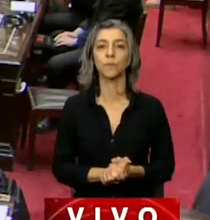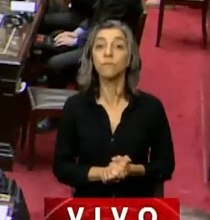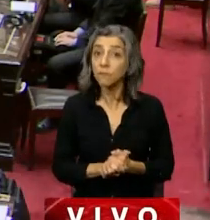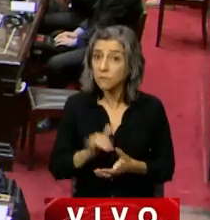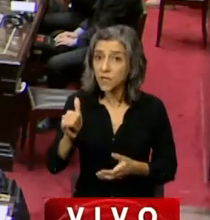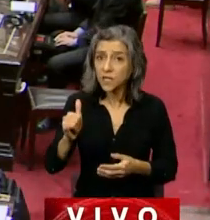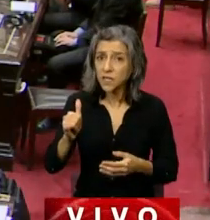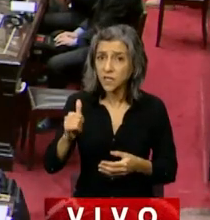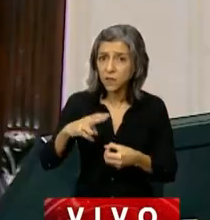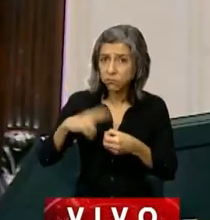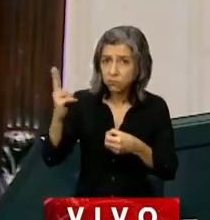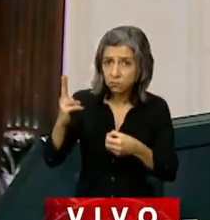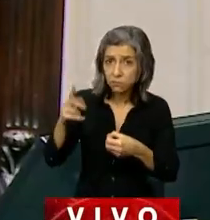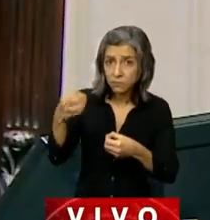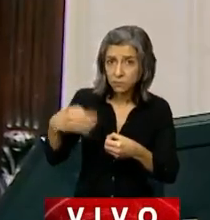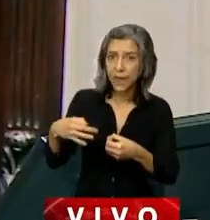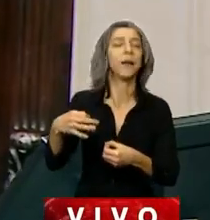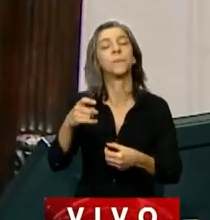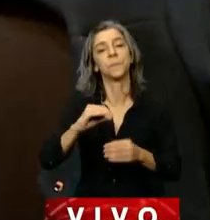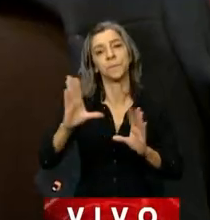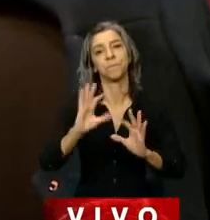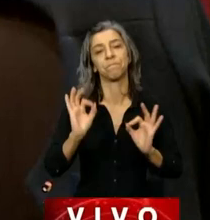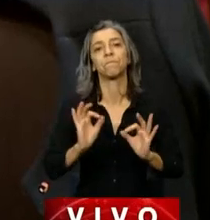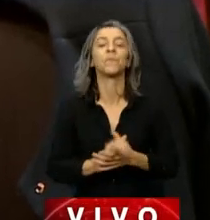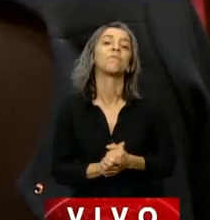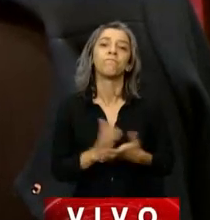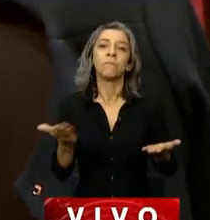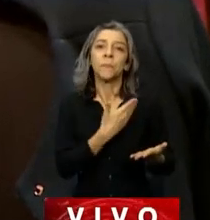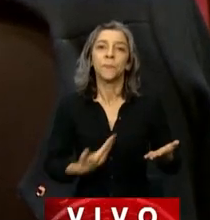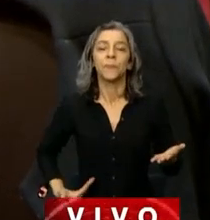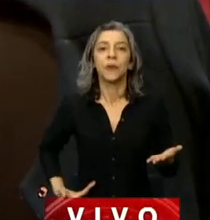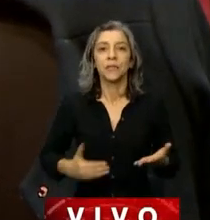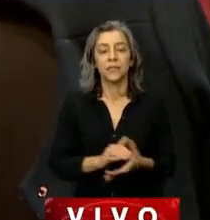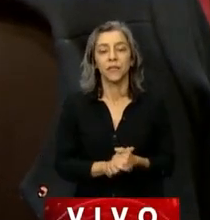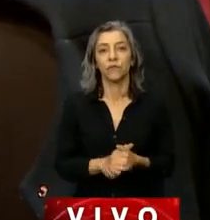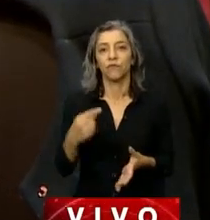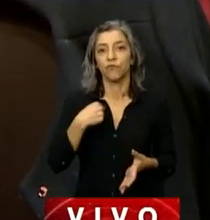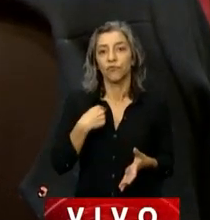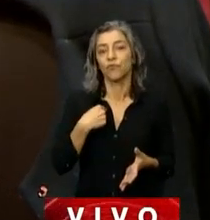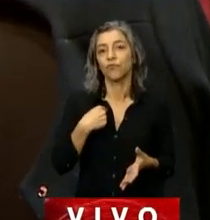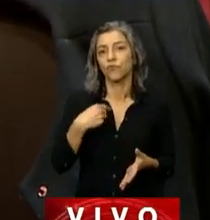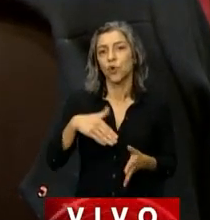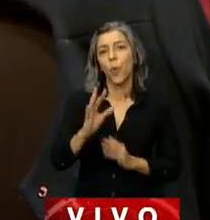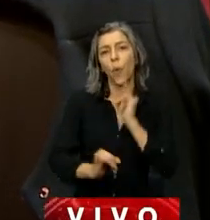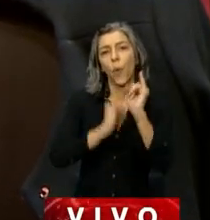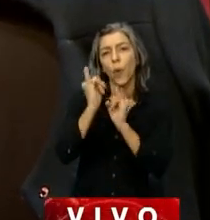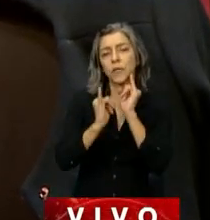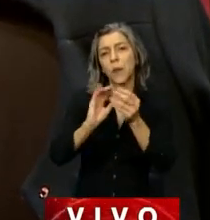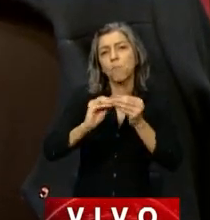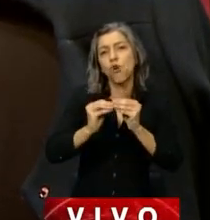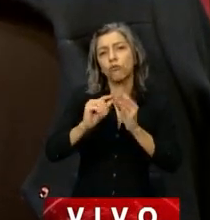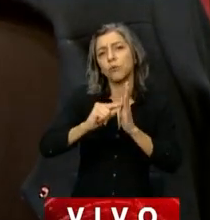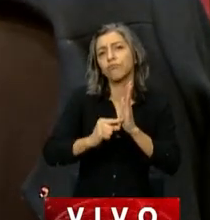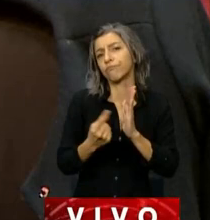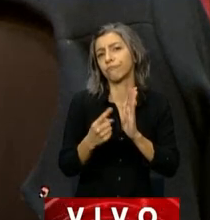si tenías bueno señor presidente yo voy a explicar las razones por las cuales